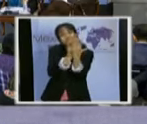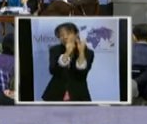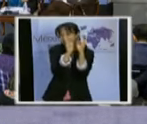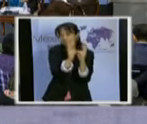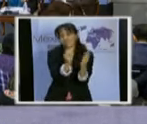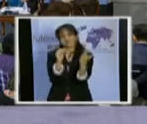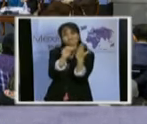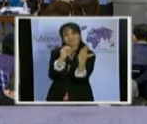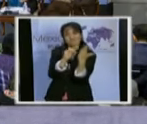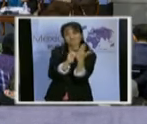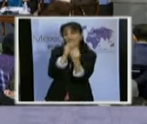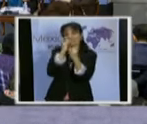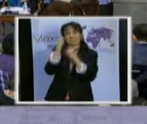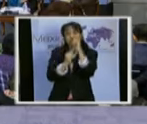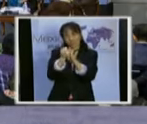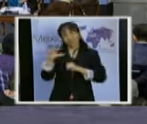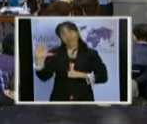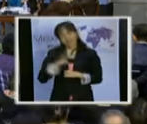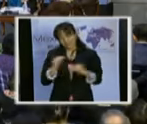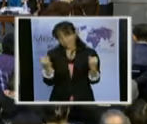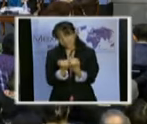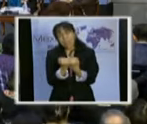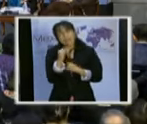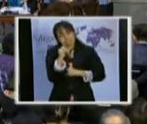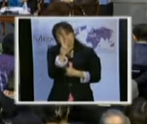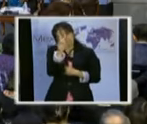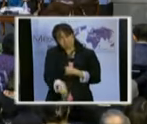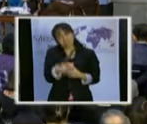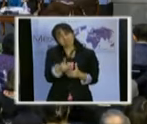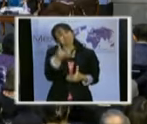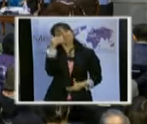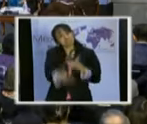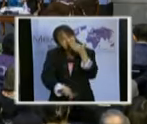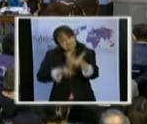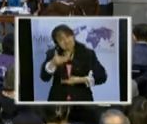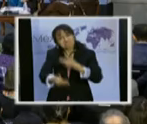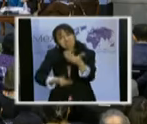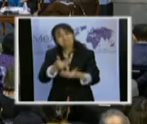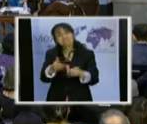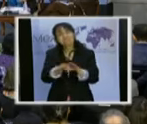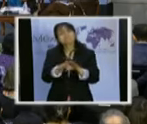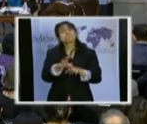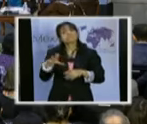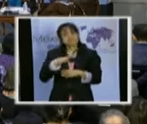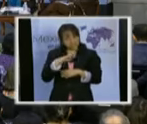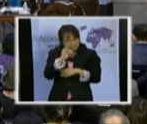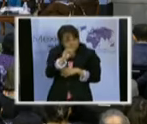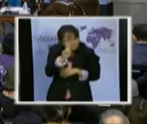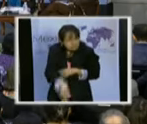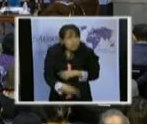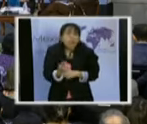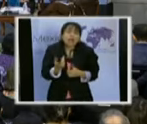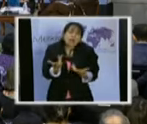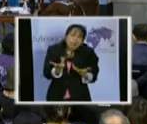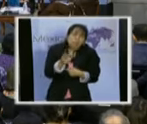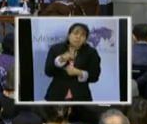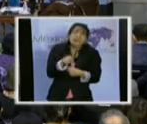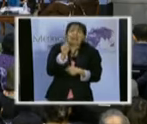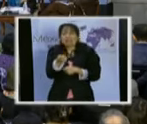ámbito de los derechos humanos y de la sociedad civil se ha avanzado muchísimo, muchas de esas cosas están reconocidas, en teoría son compromisos de